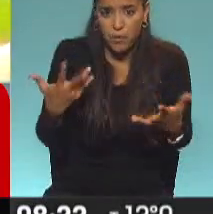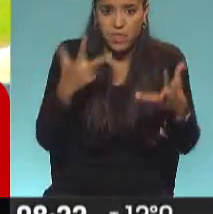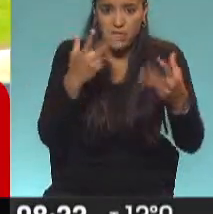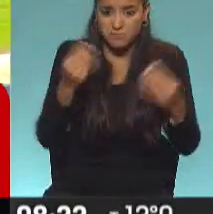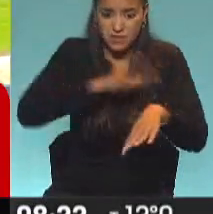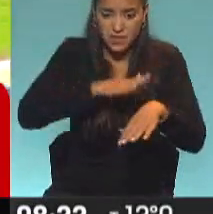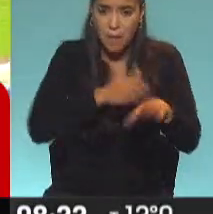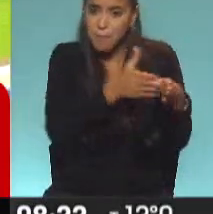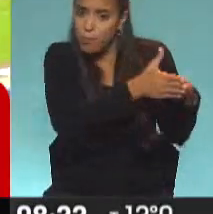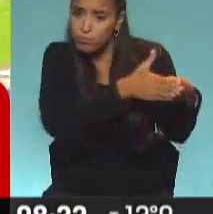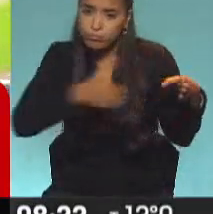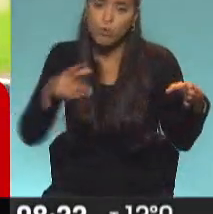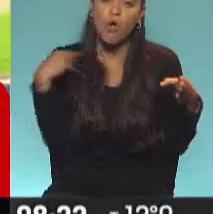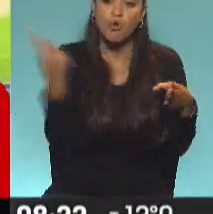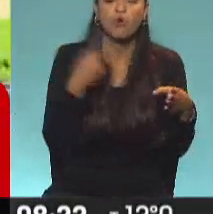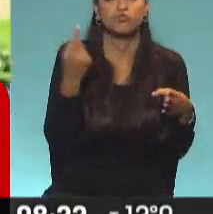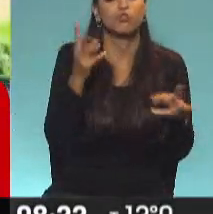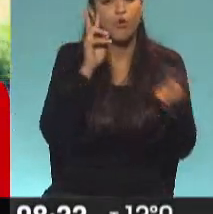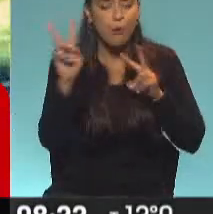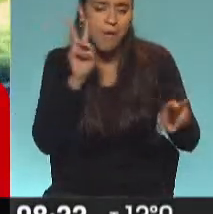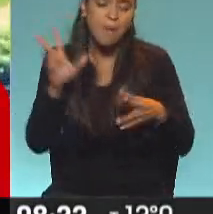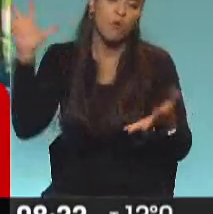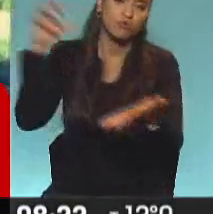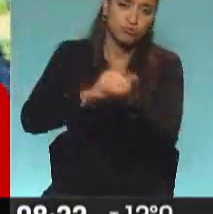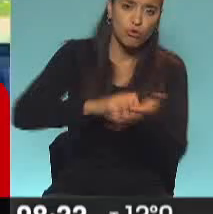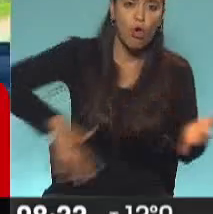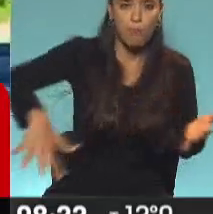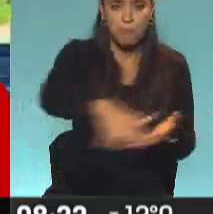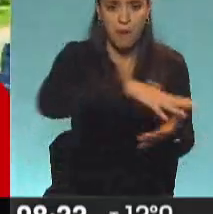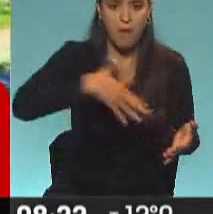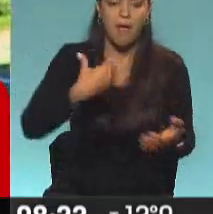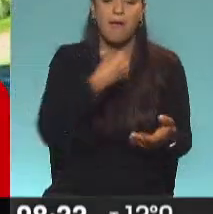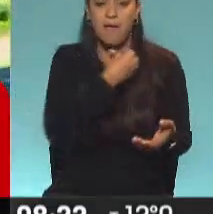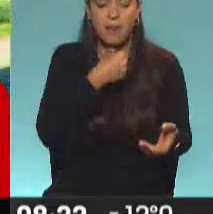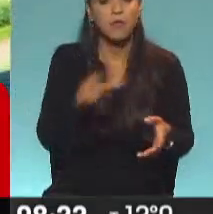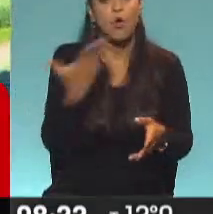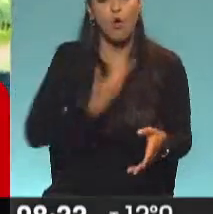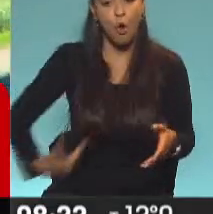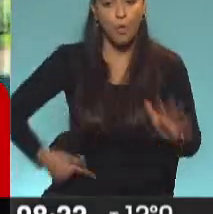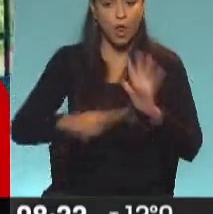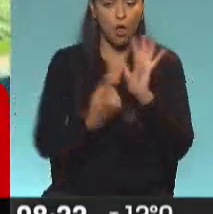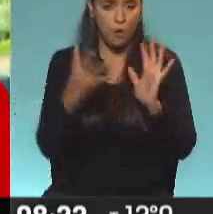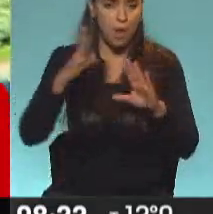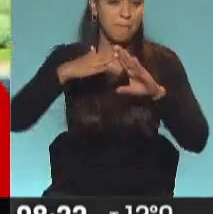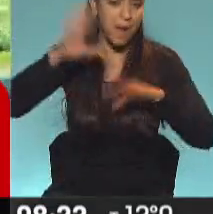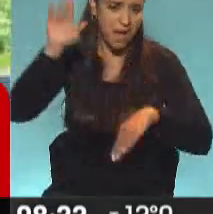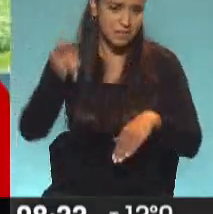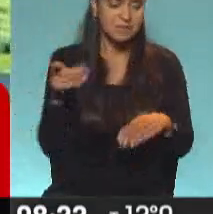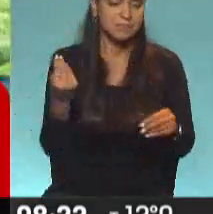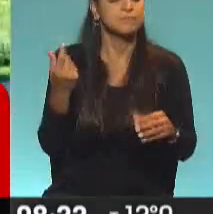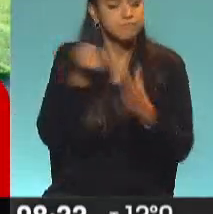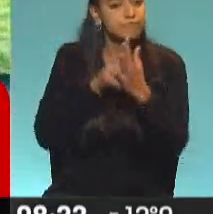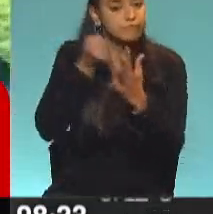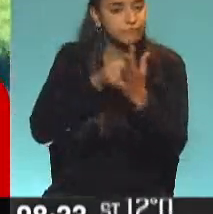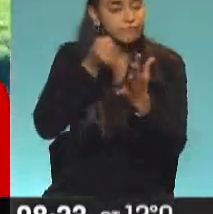este tiempo que venimos cubriendo esta toma en Guernica, el gobierno bonaerense sobre todo hizo lo